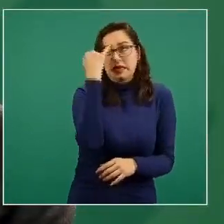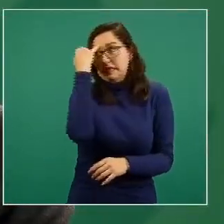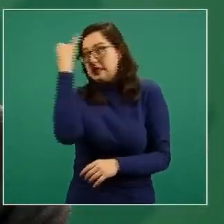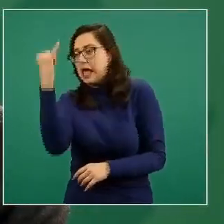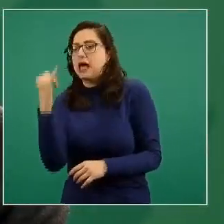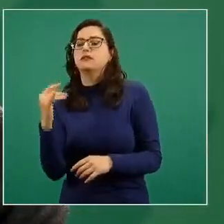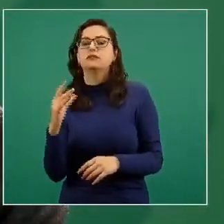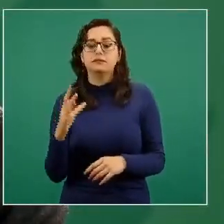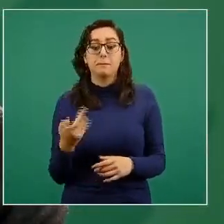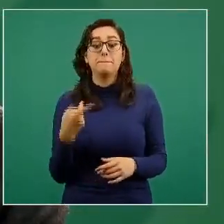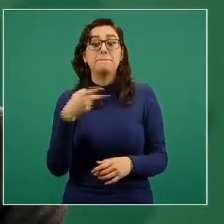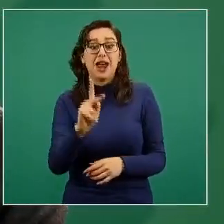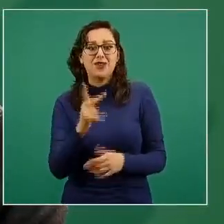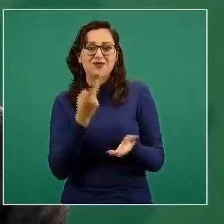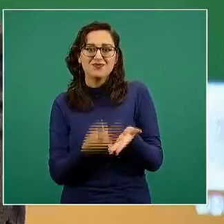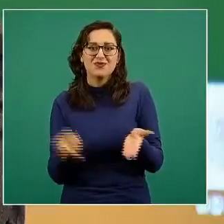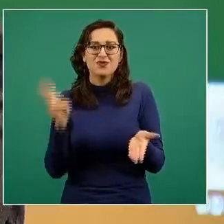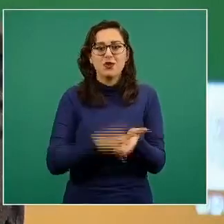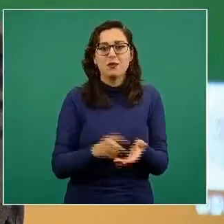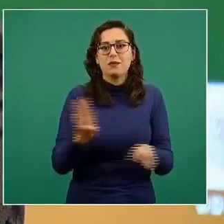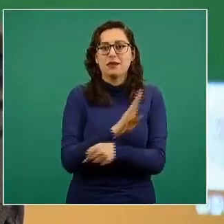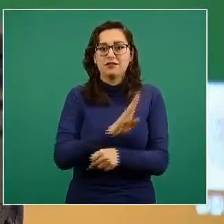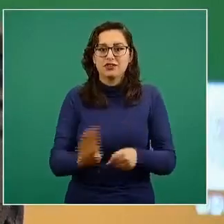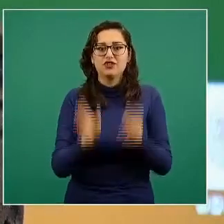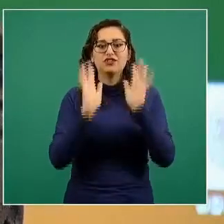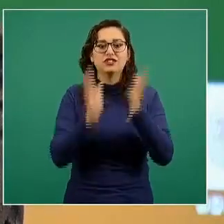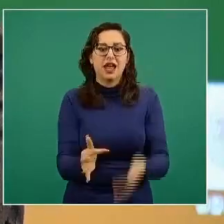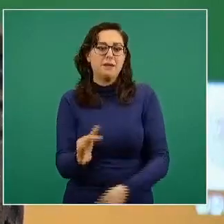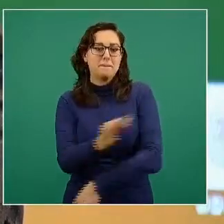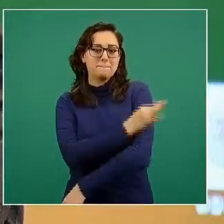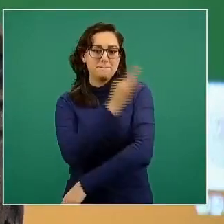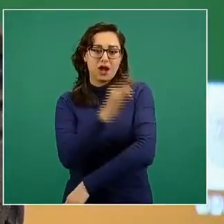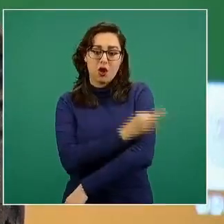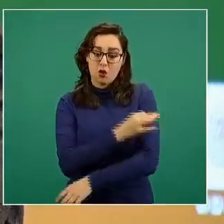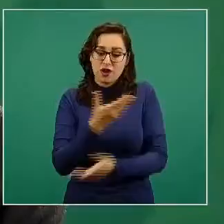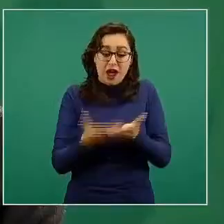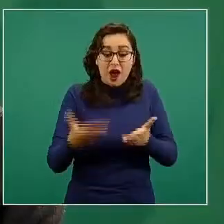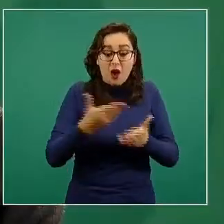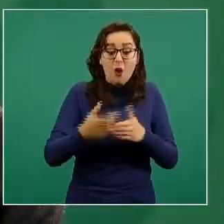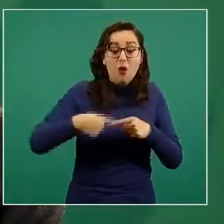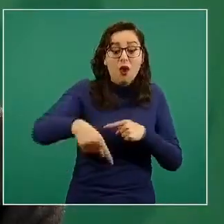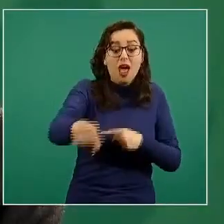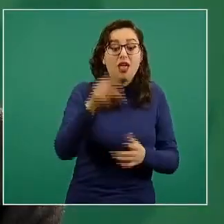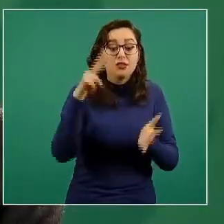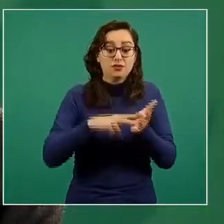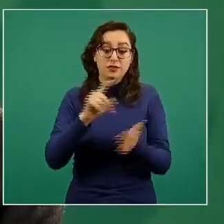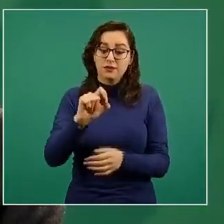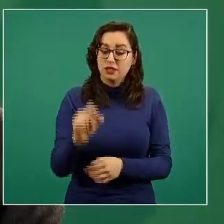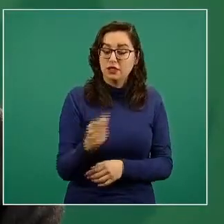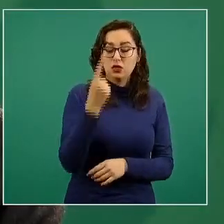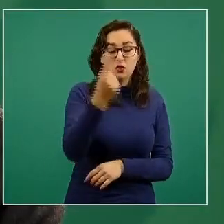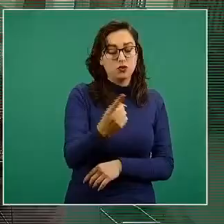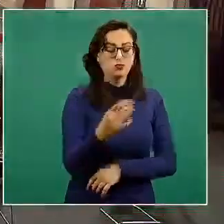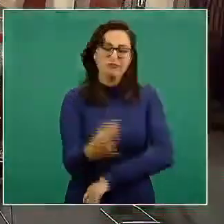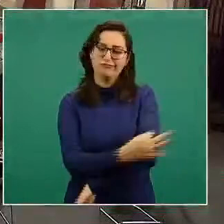además hay vacuna. Entonces, 2021, la diferencia fundamental es la vacuna.